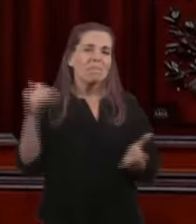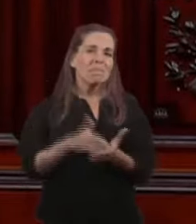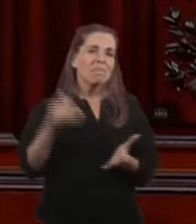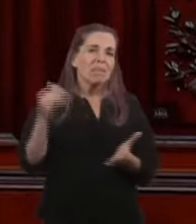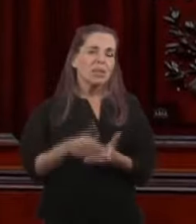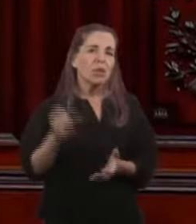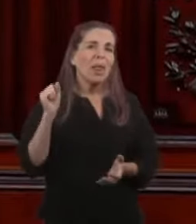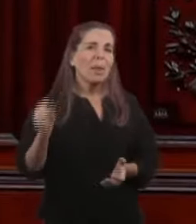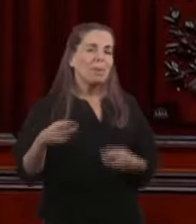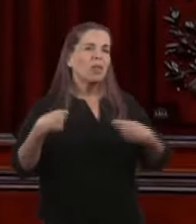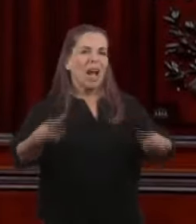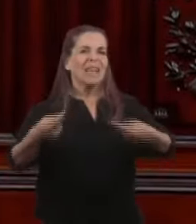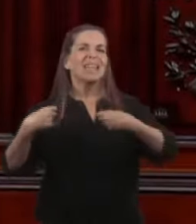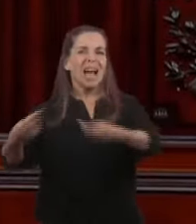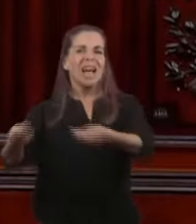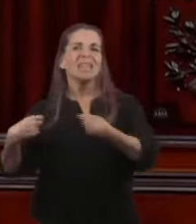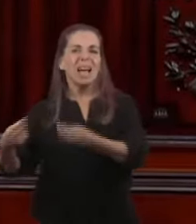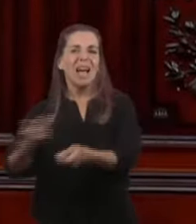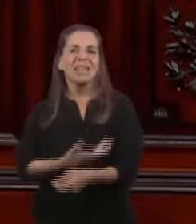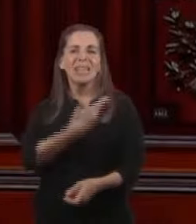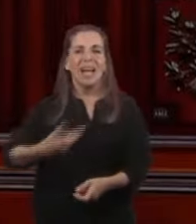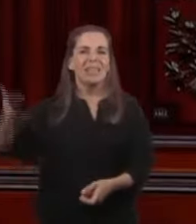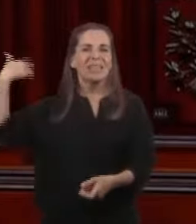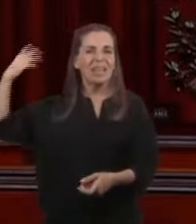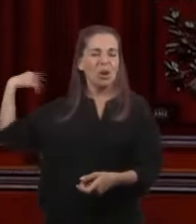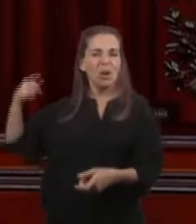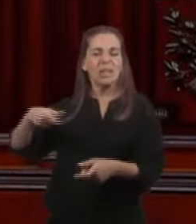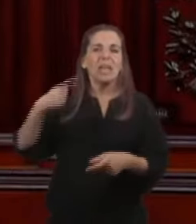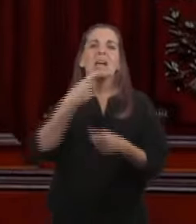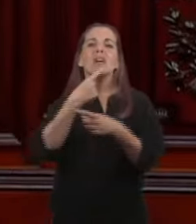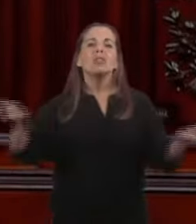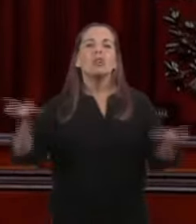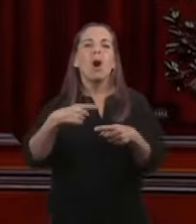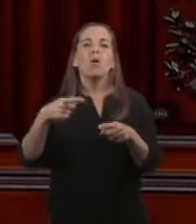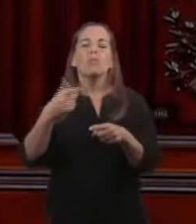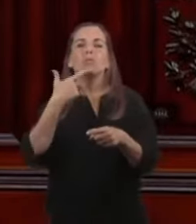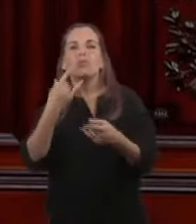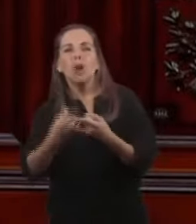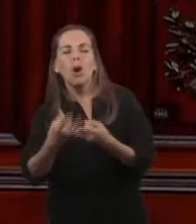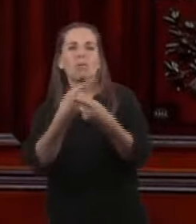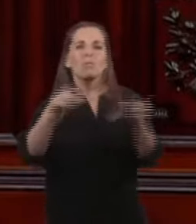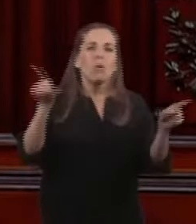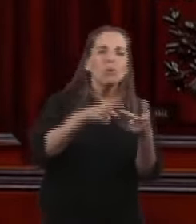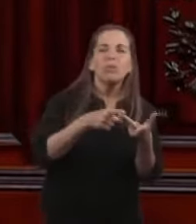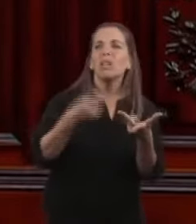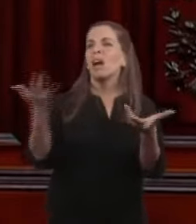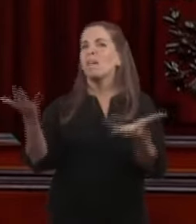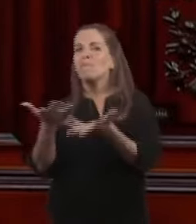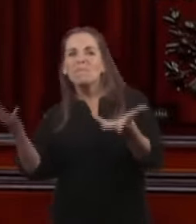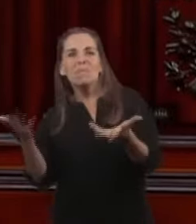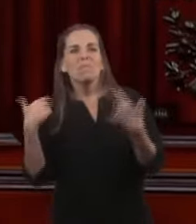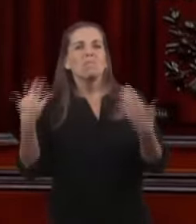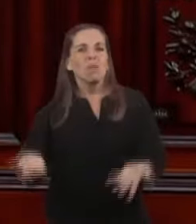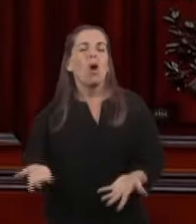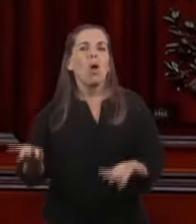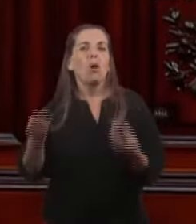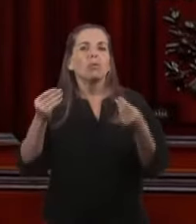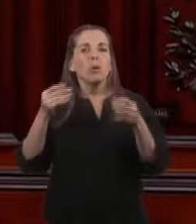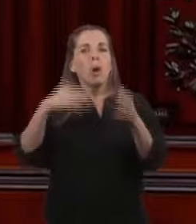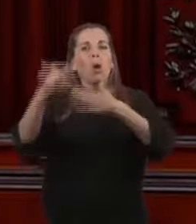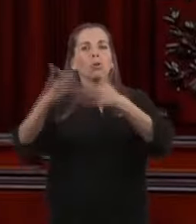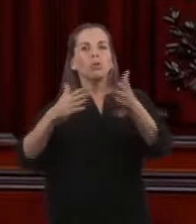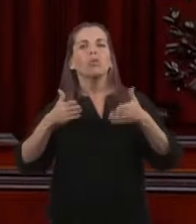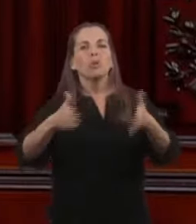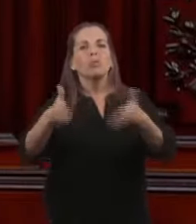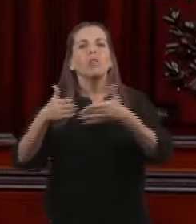pesos en recitales a los que iban 300 personas medios públicos al servicio de los militantes rutas que no conducían a ningún